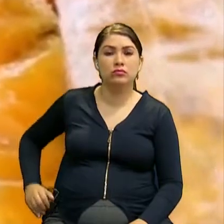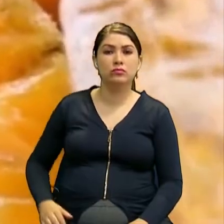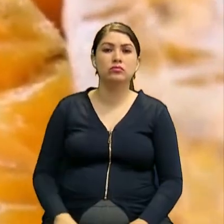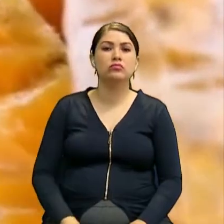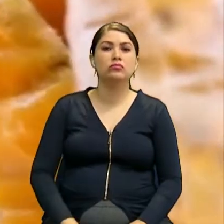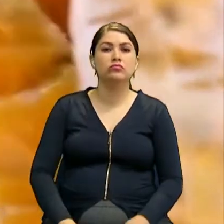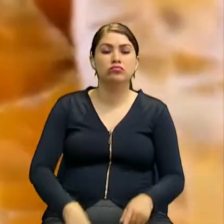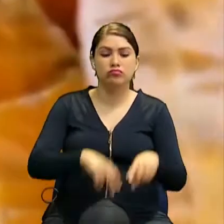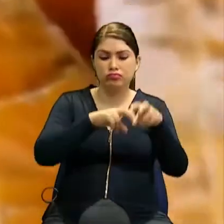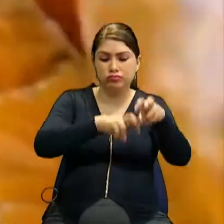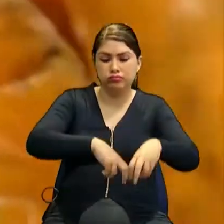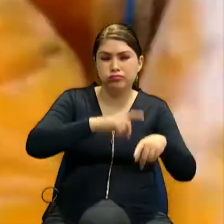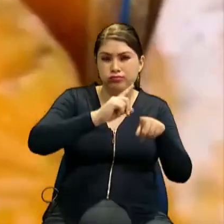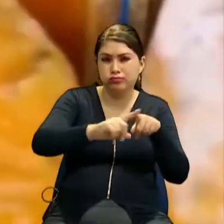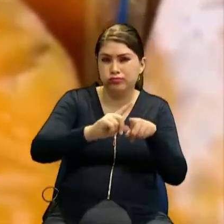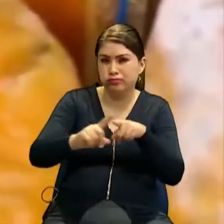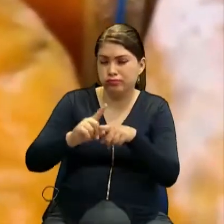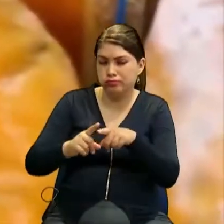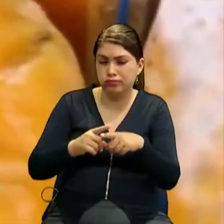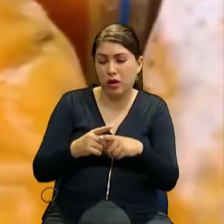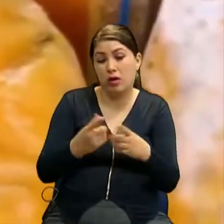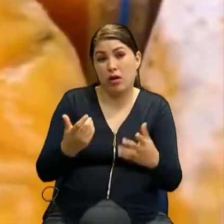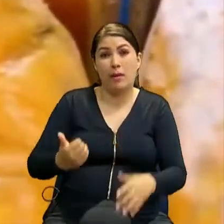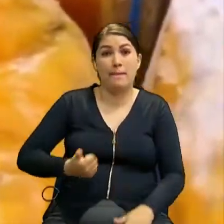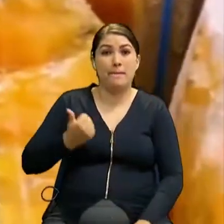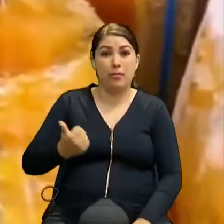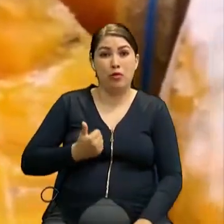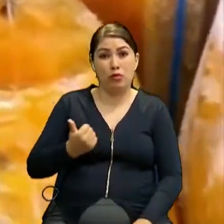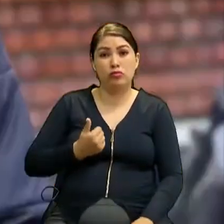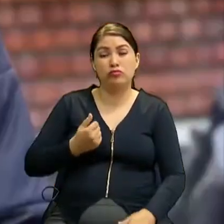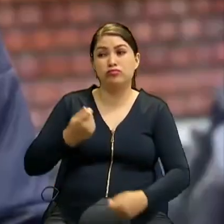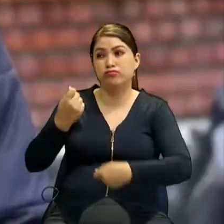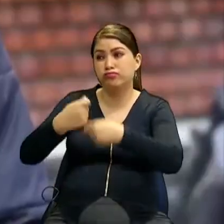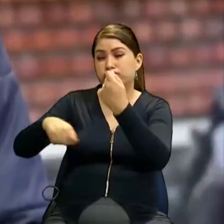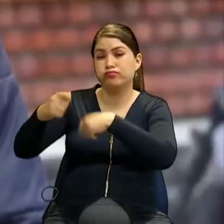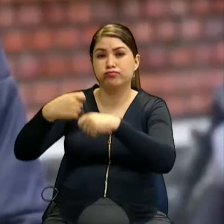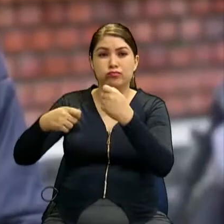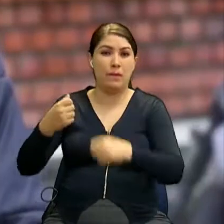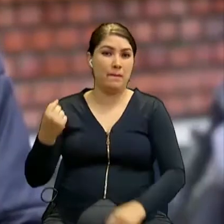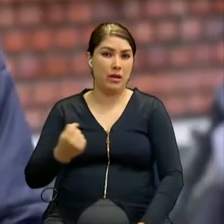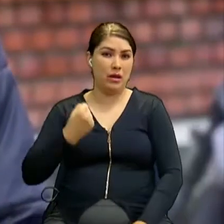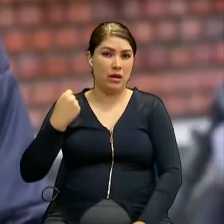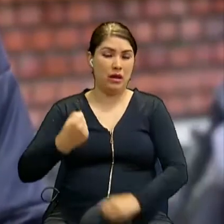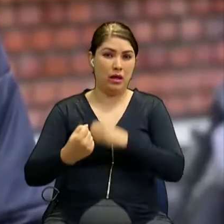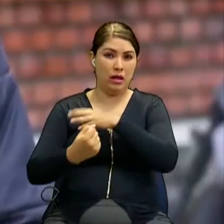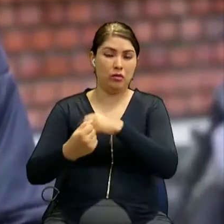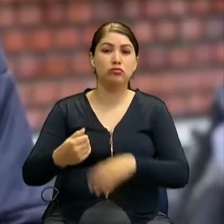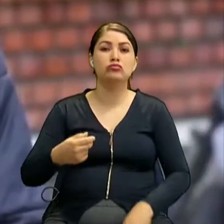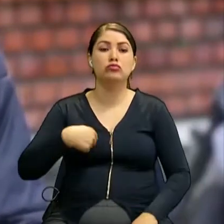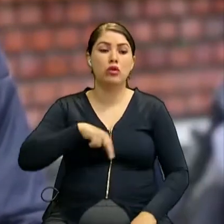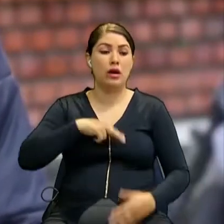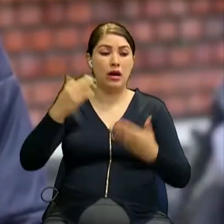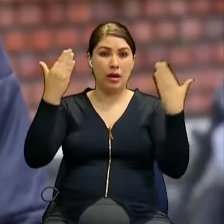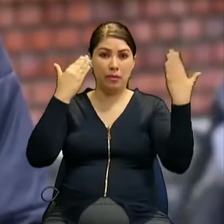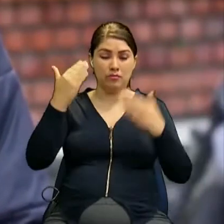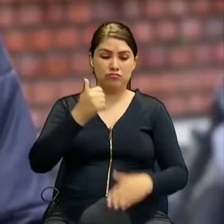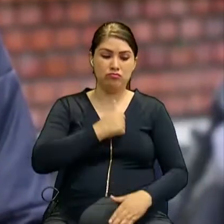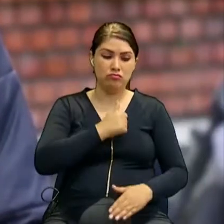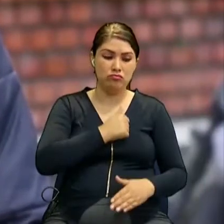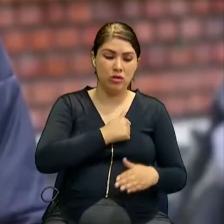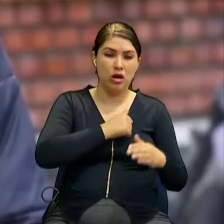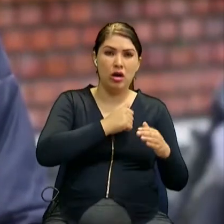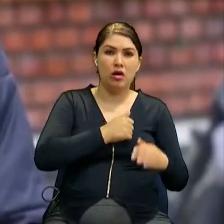los cultivos agrícolas, con el fin de aprovechar mejor el mercado. Nosotros los campesinos traemos los productos de